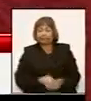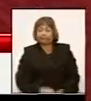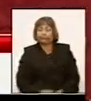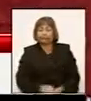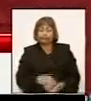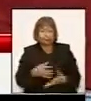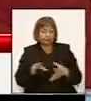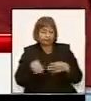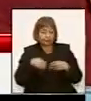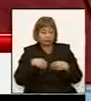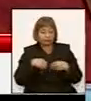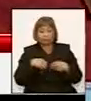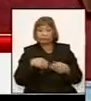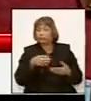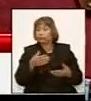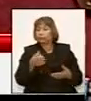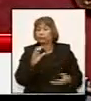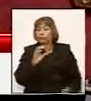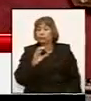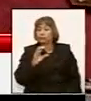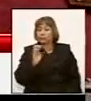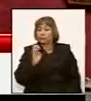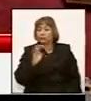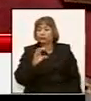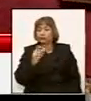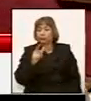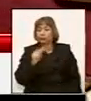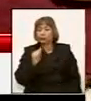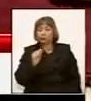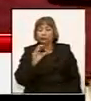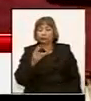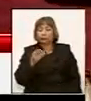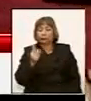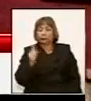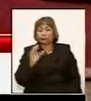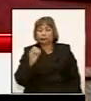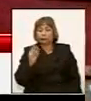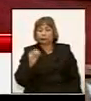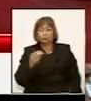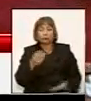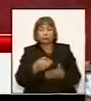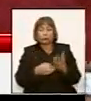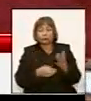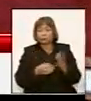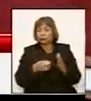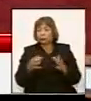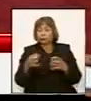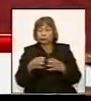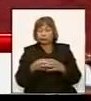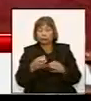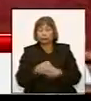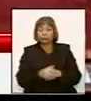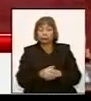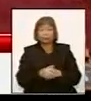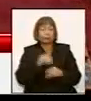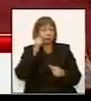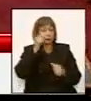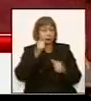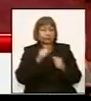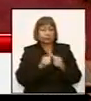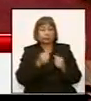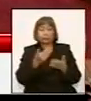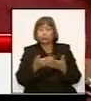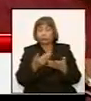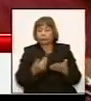se ha aceptado las sugerencias de la congresista Cecilia Chacón, se ha añadido una tercera disposición complementaria. Recordemos que son